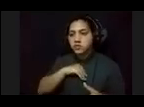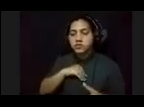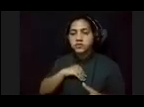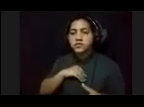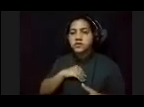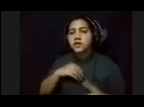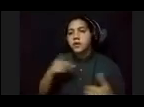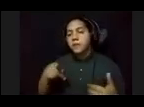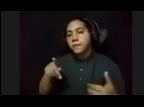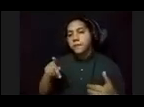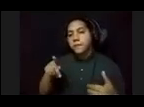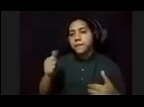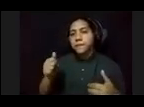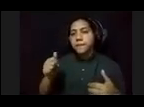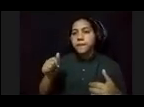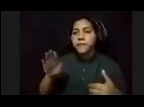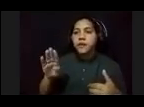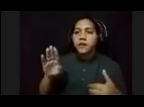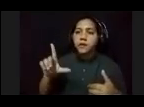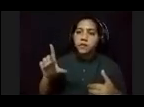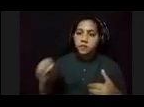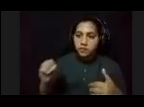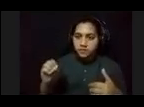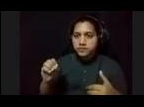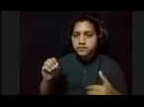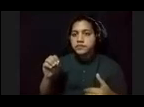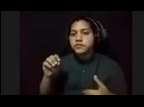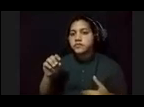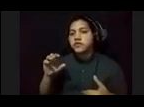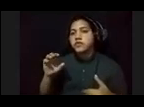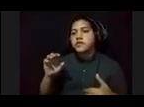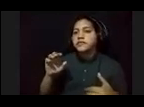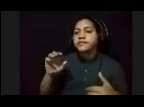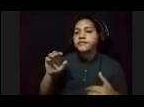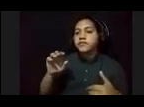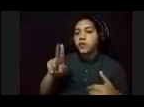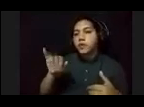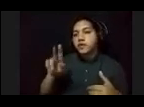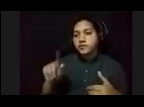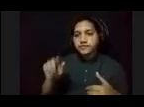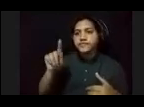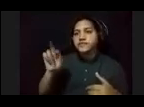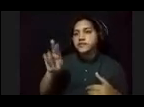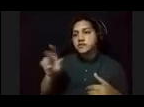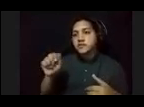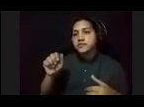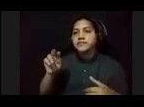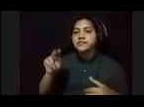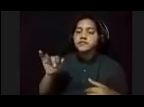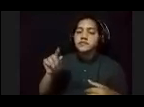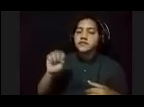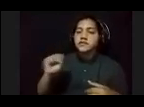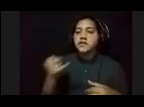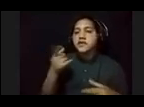Pablo Ubarri, conde de Santurce e importante terrateniente de San Juan, controlaba el mercado de las carnes de la